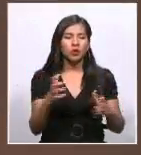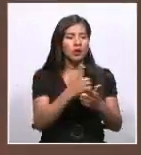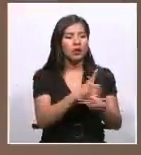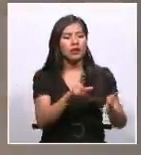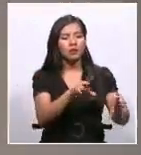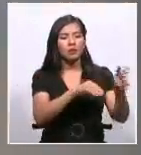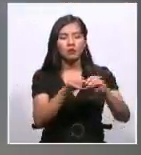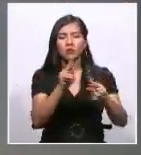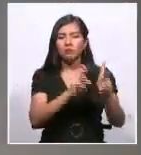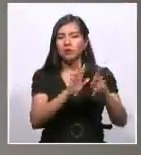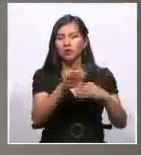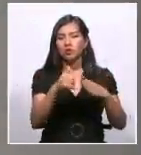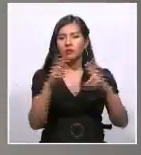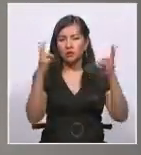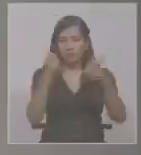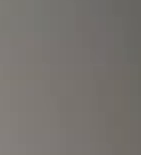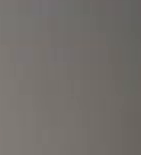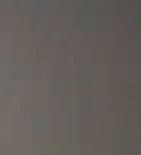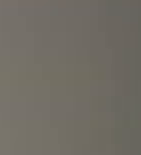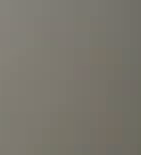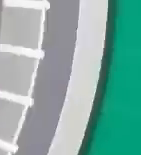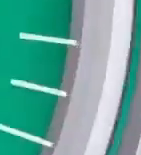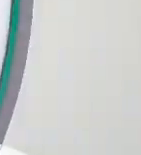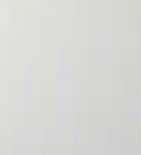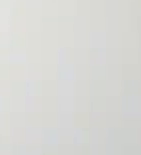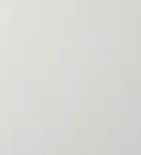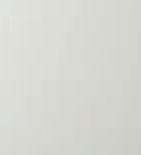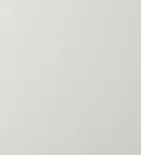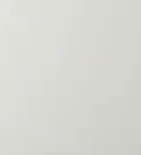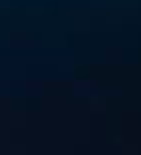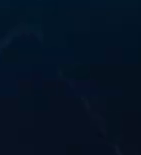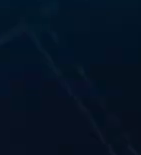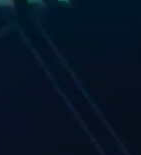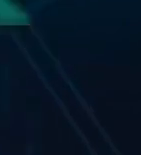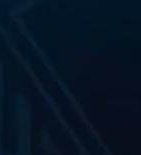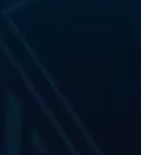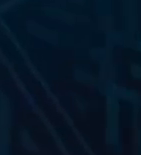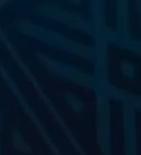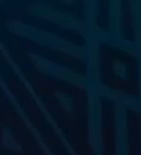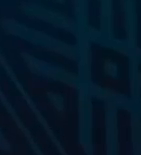personal de salud.